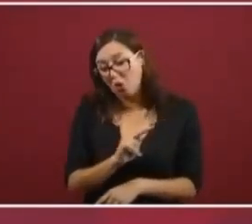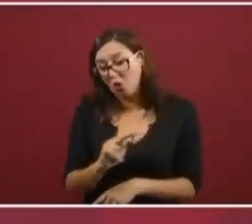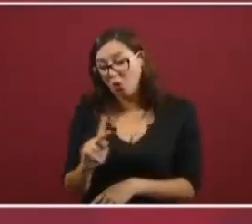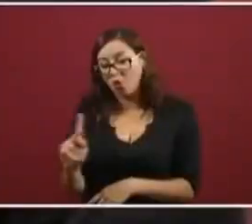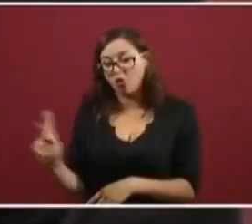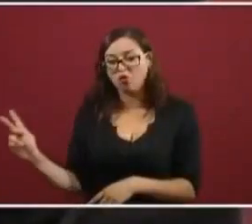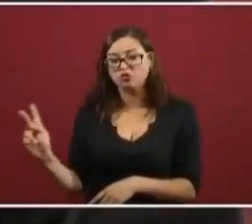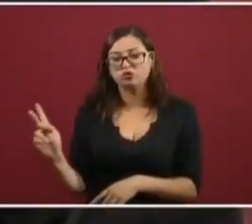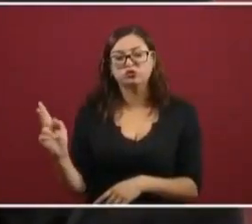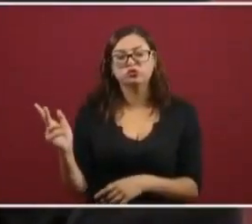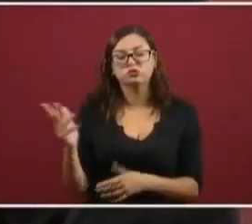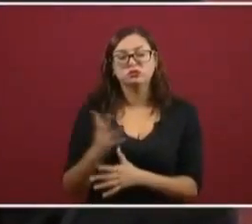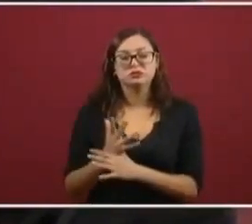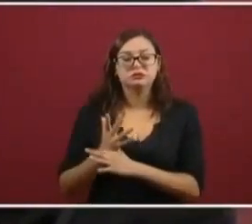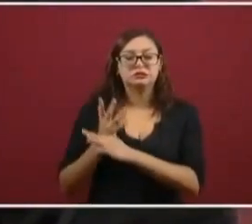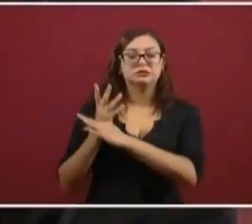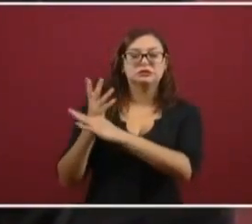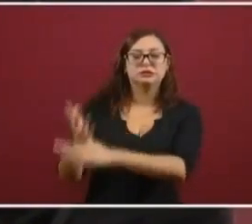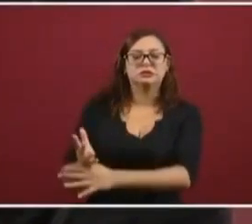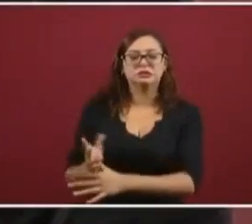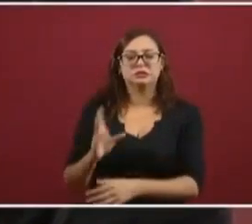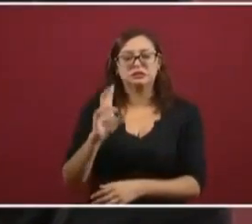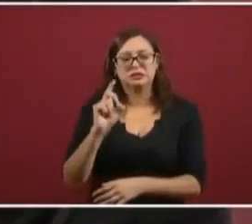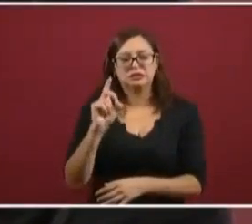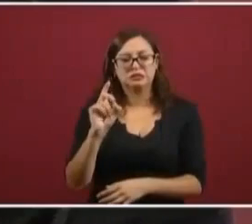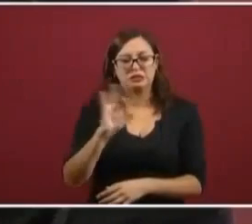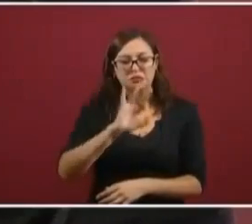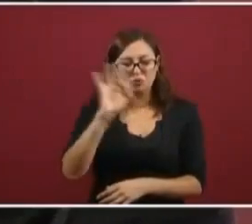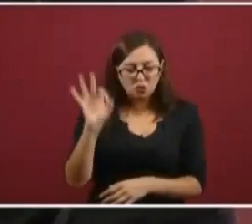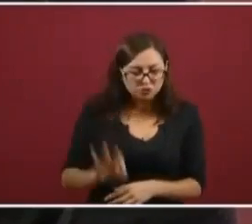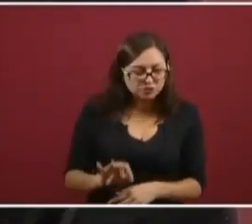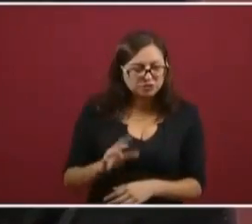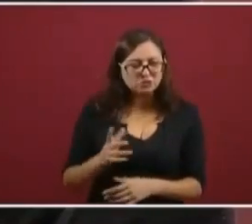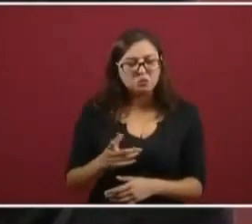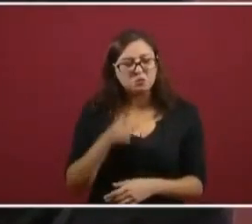un 30% de personal inexistente